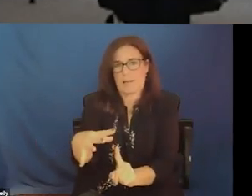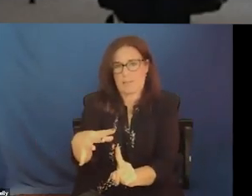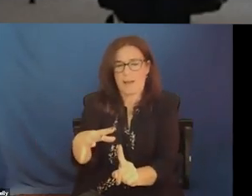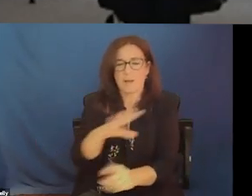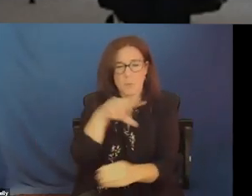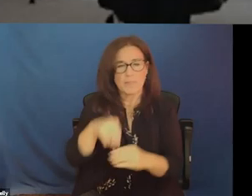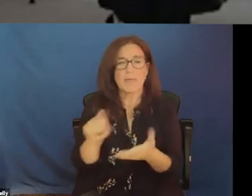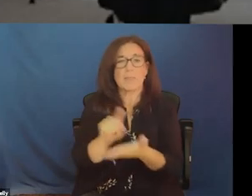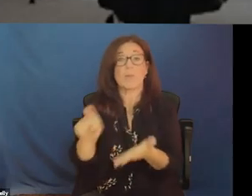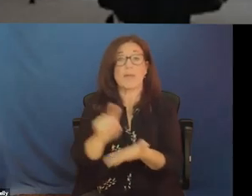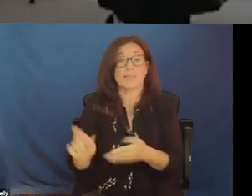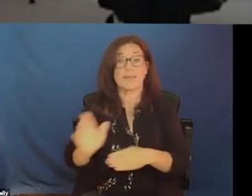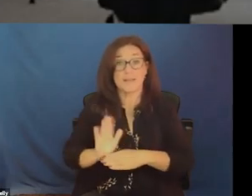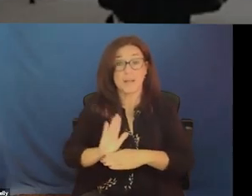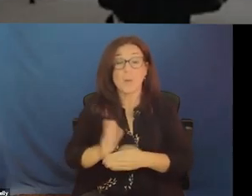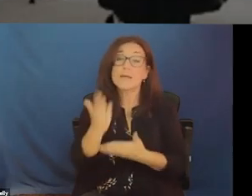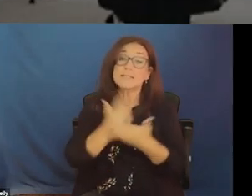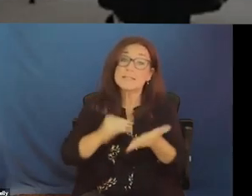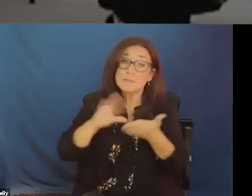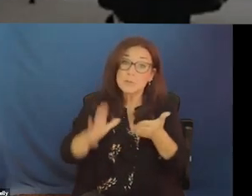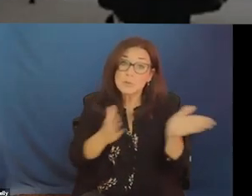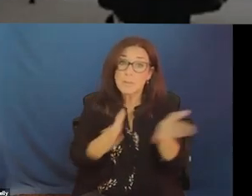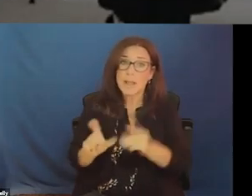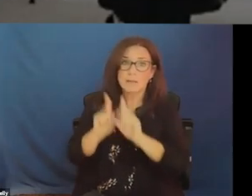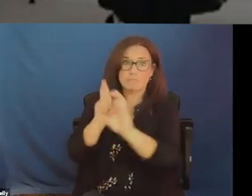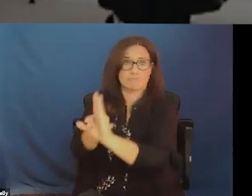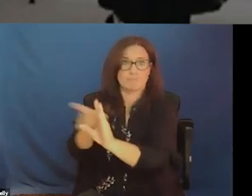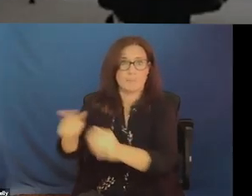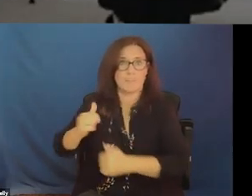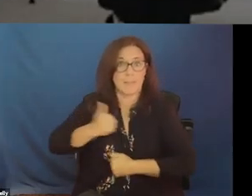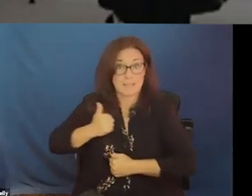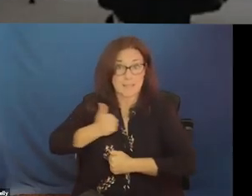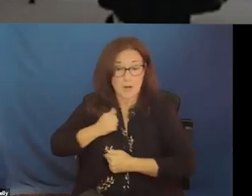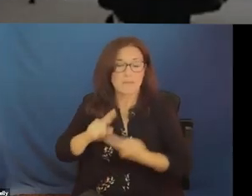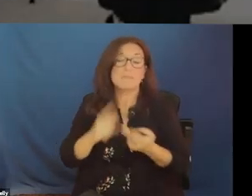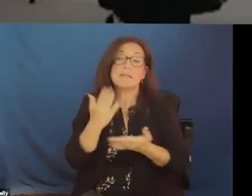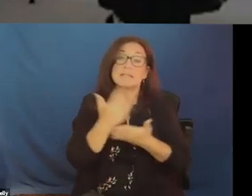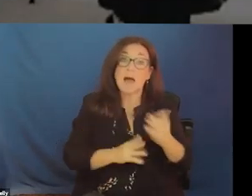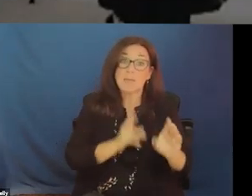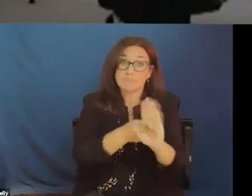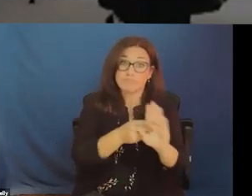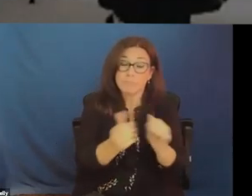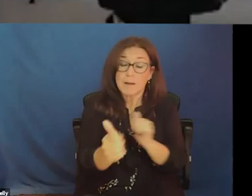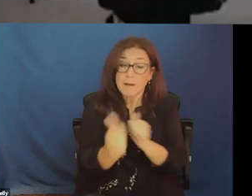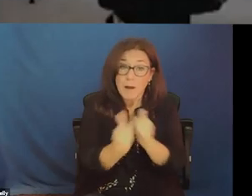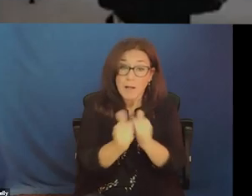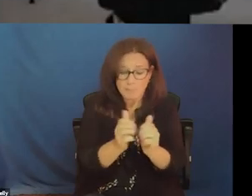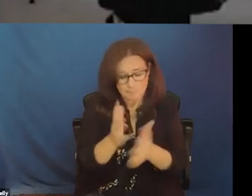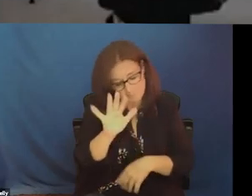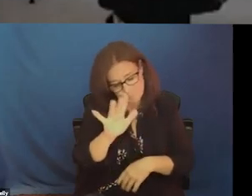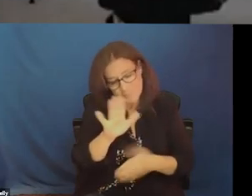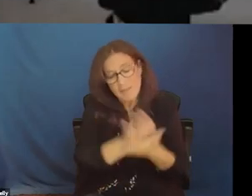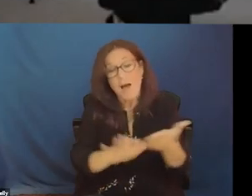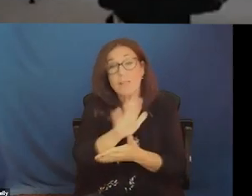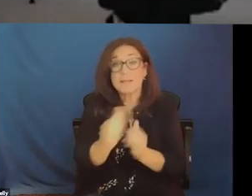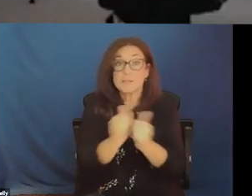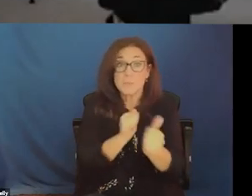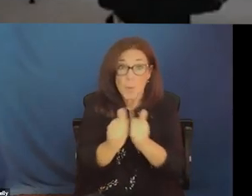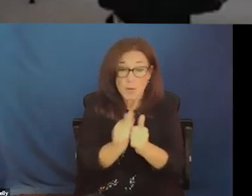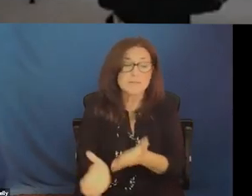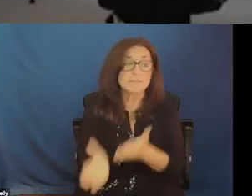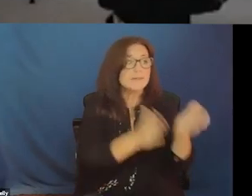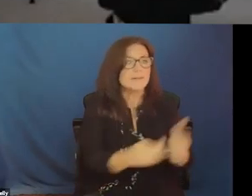nuestro vídeo semanal aquellos estudiantes que se dirigen a la milicia otros estudiantes que van a jugar deportes universitarios y otros estudiantes que